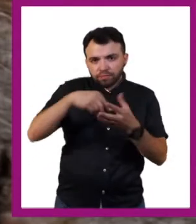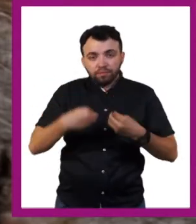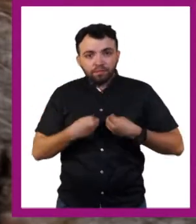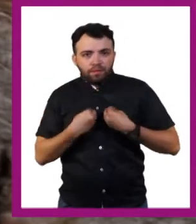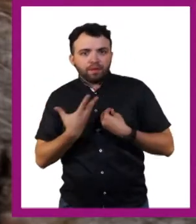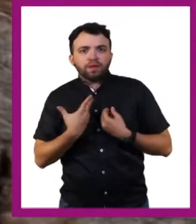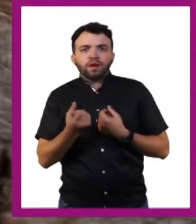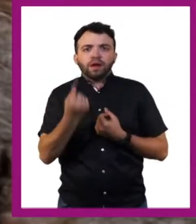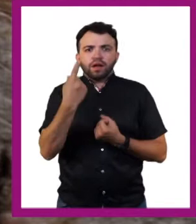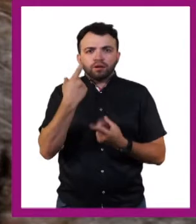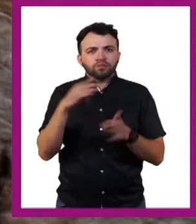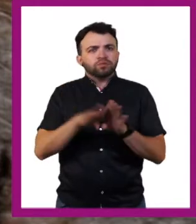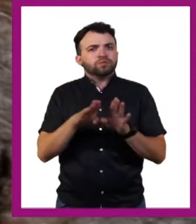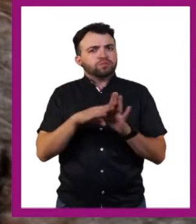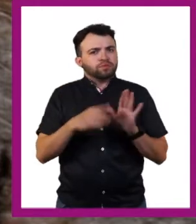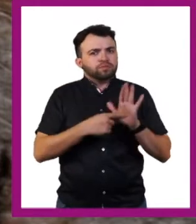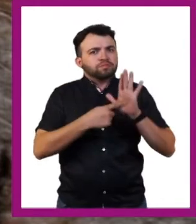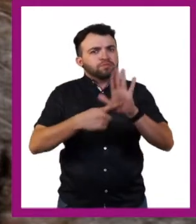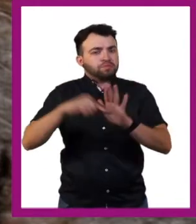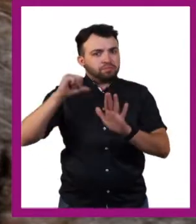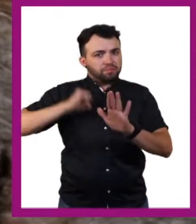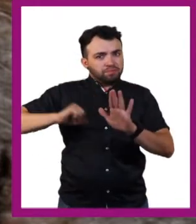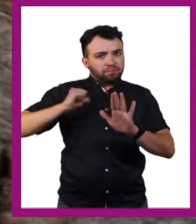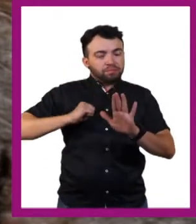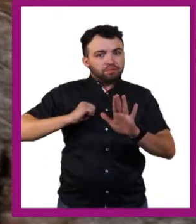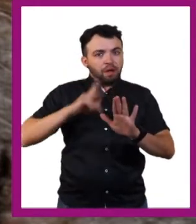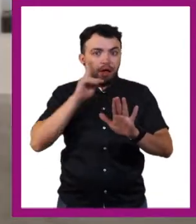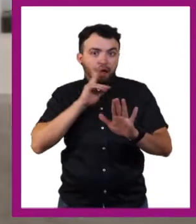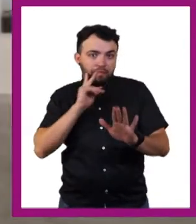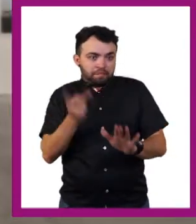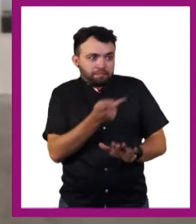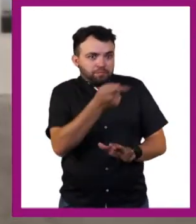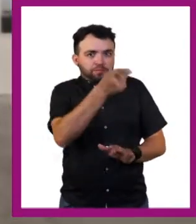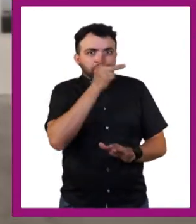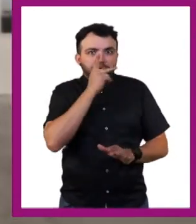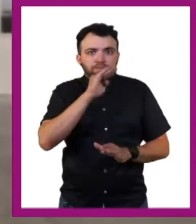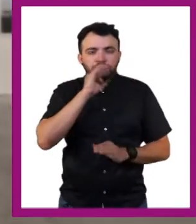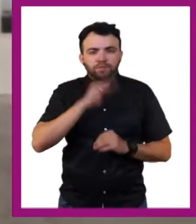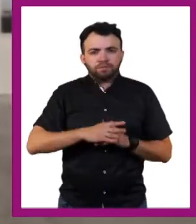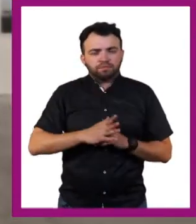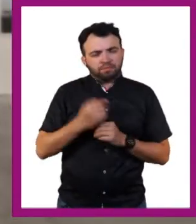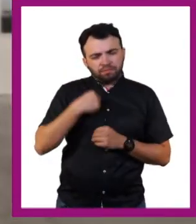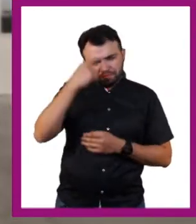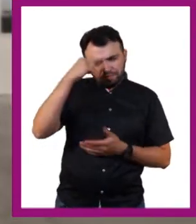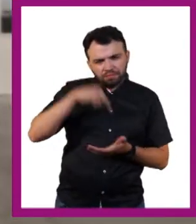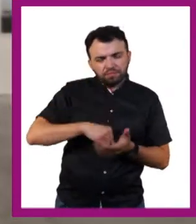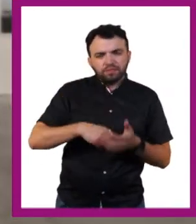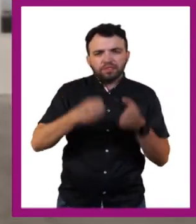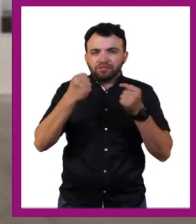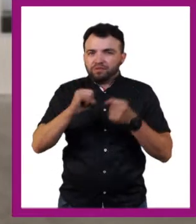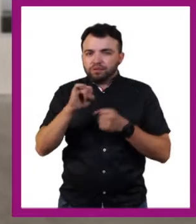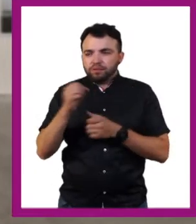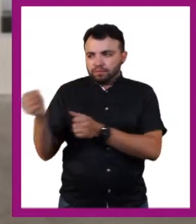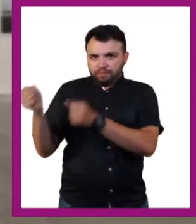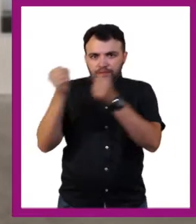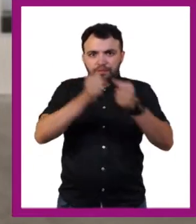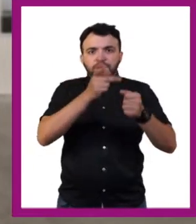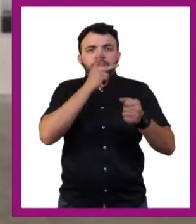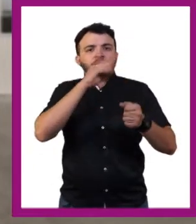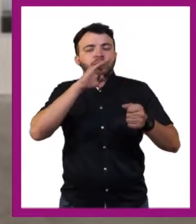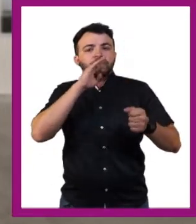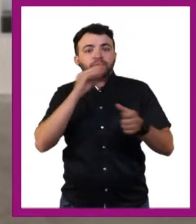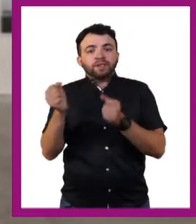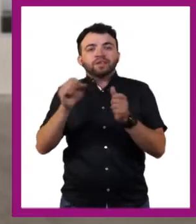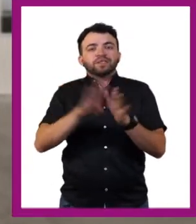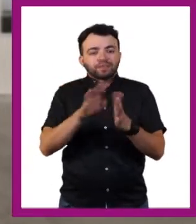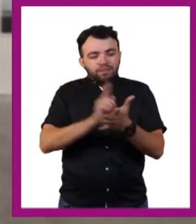guarden y almacenen testimonios de otras épocas? Pregúntale a tus papás. ¿Seguro que sí? Ve por tus papás, tráiganse el álbum o la